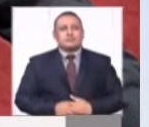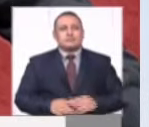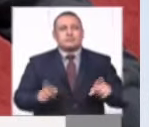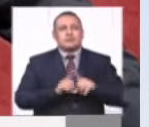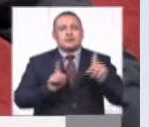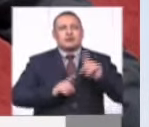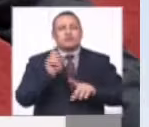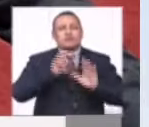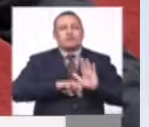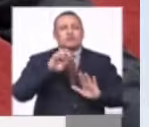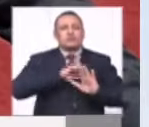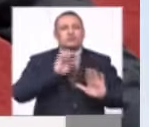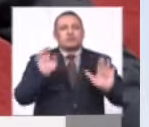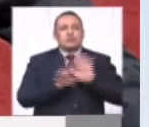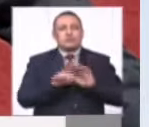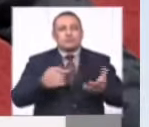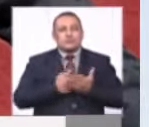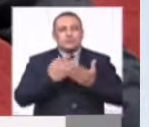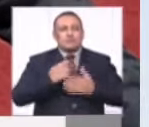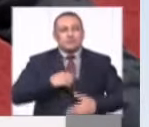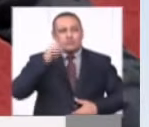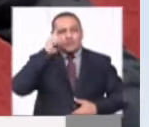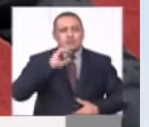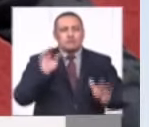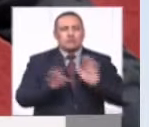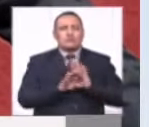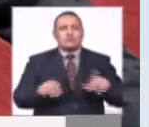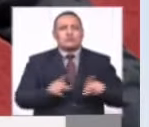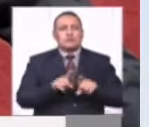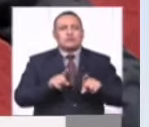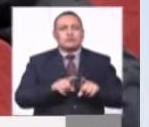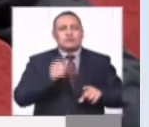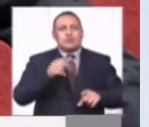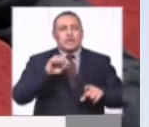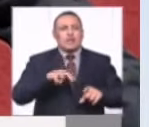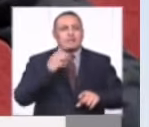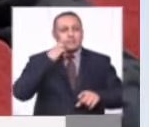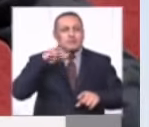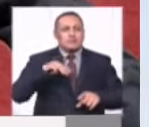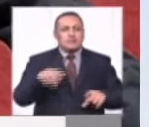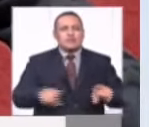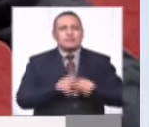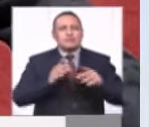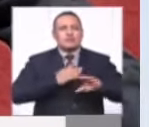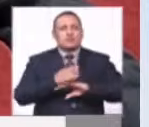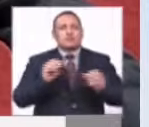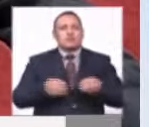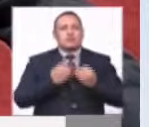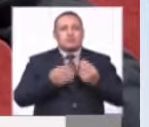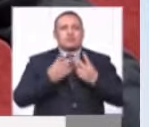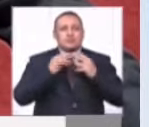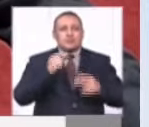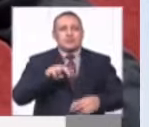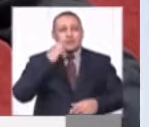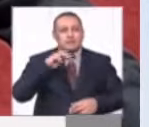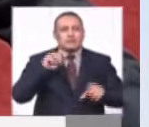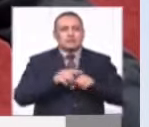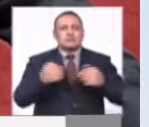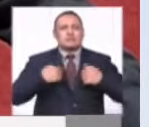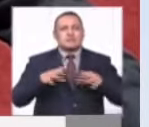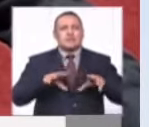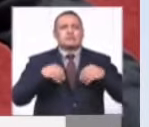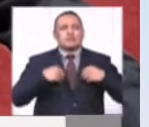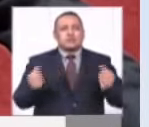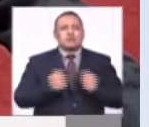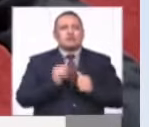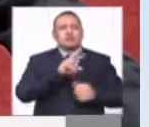Hay algunos proyectos que al crearse el ANIT ya no entran allá, porque el ANIT toma proyectos por